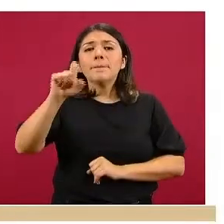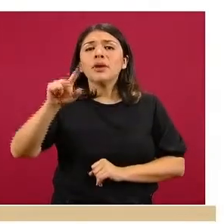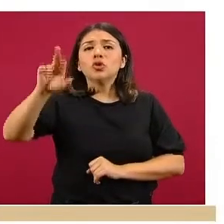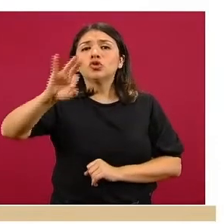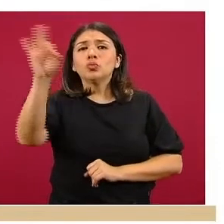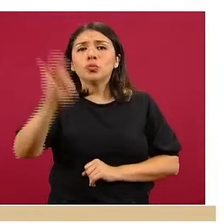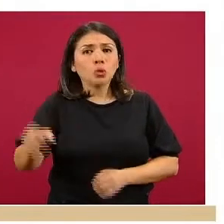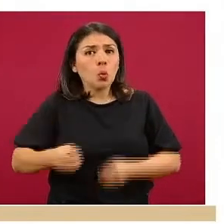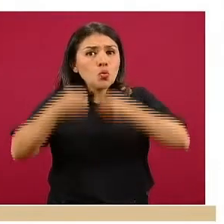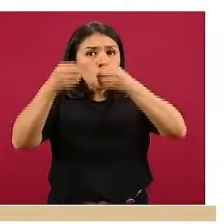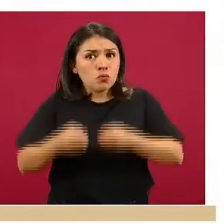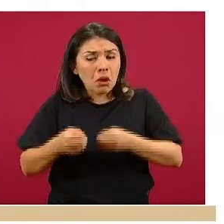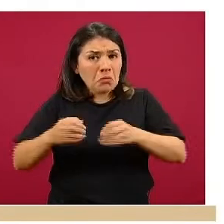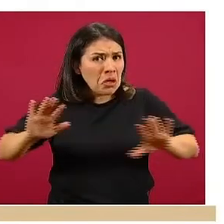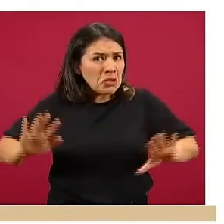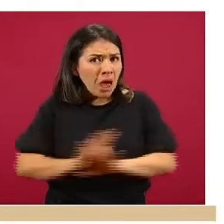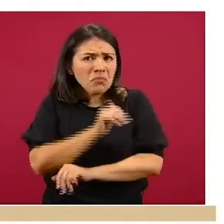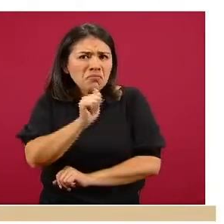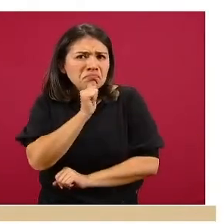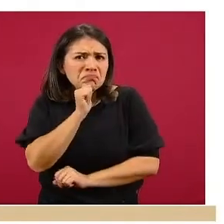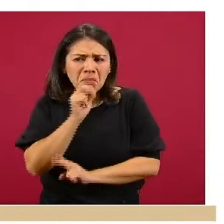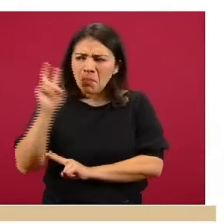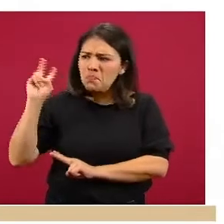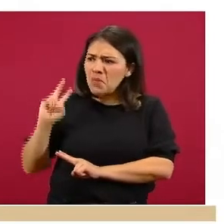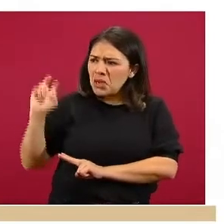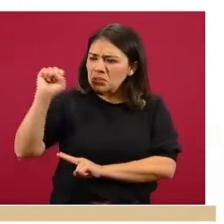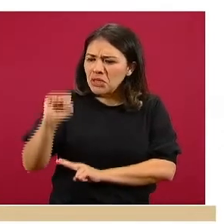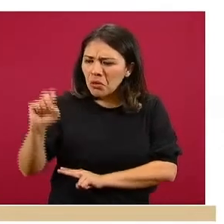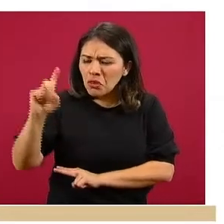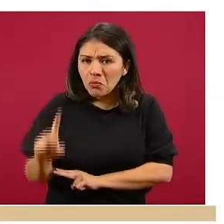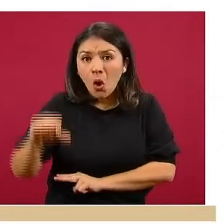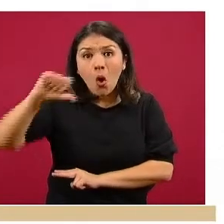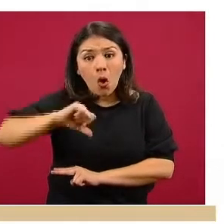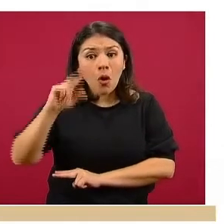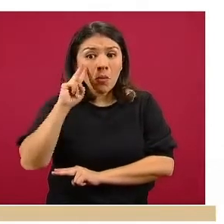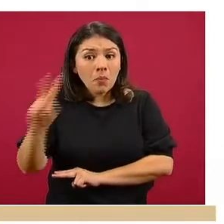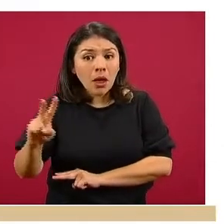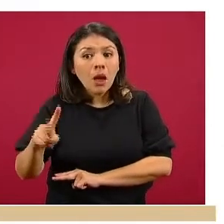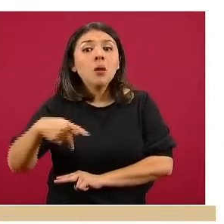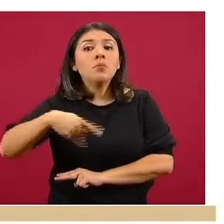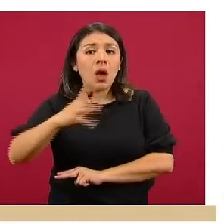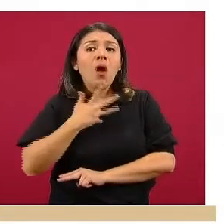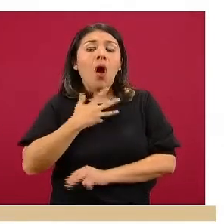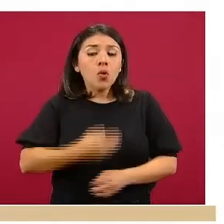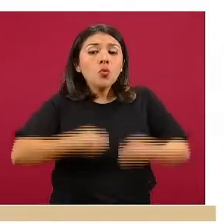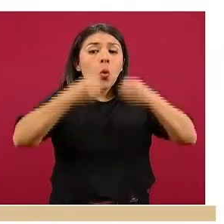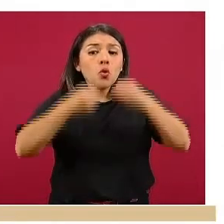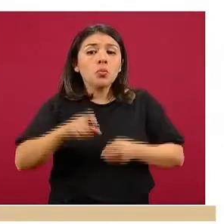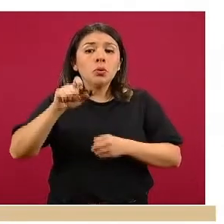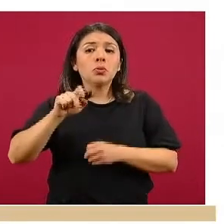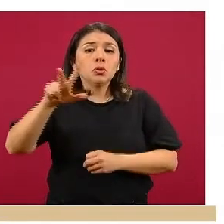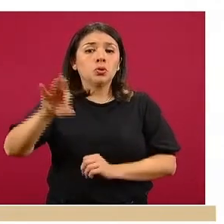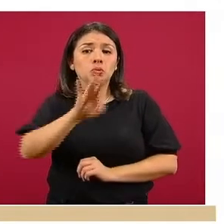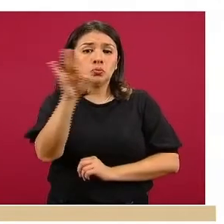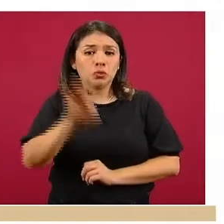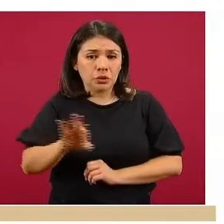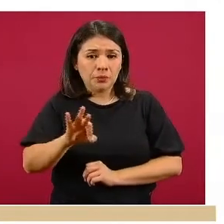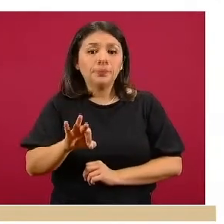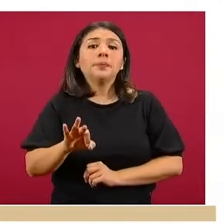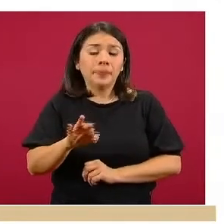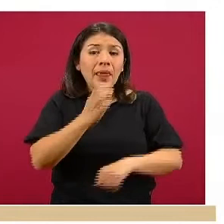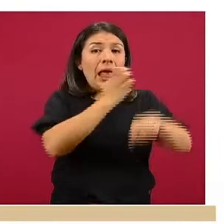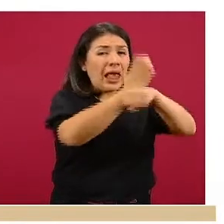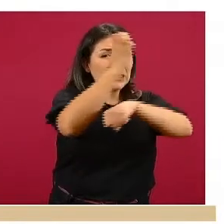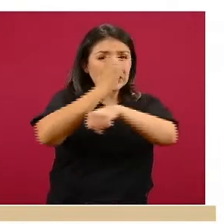no varió ya desde el viernes, pero tenemos 28% de ocupación de las camas con ventilador. Y por